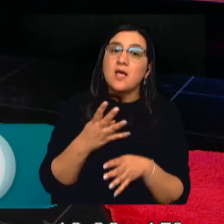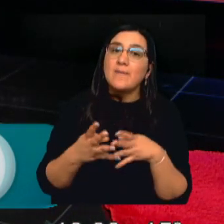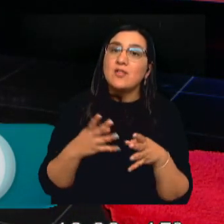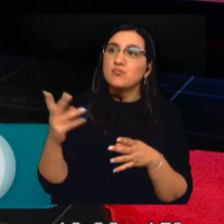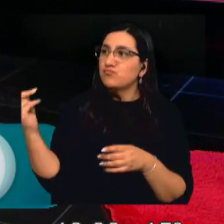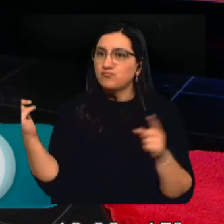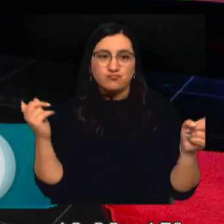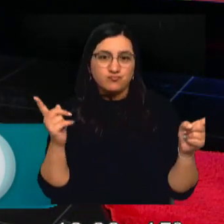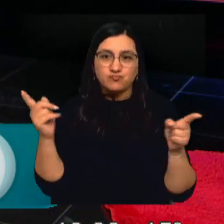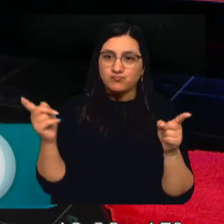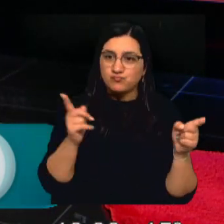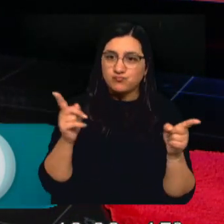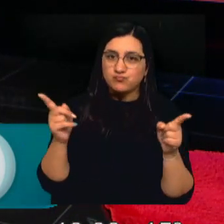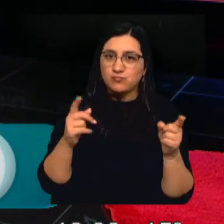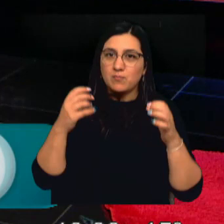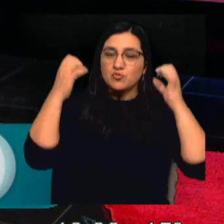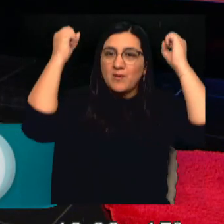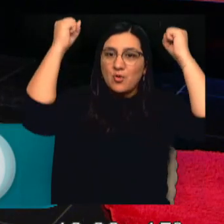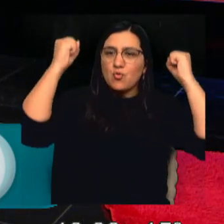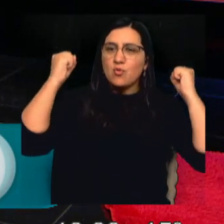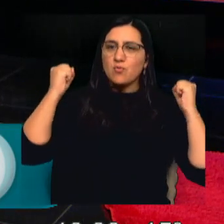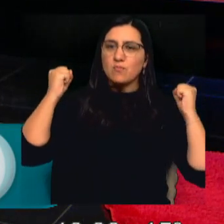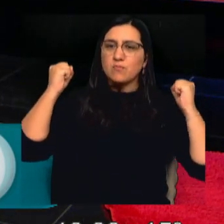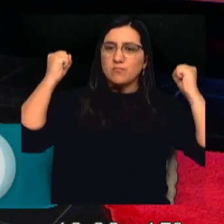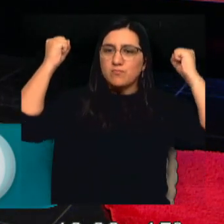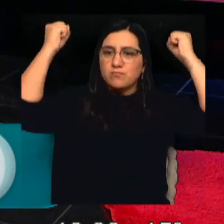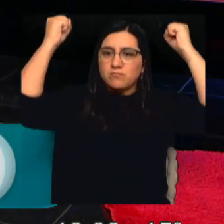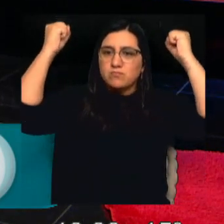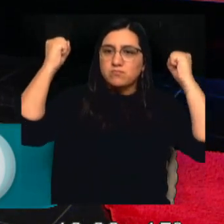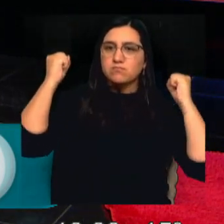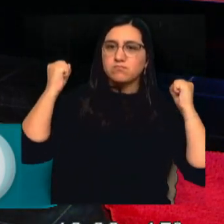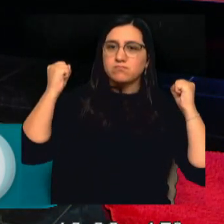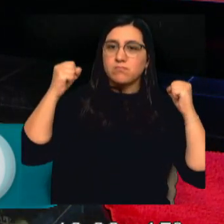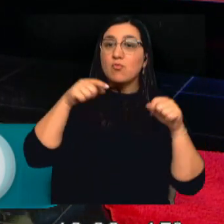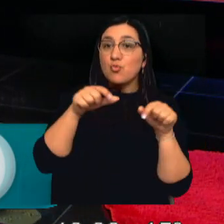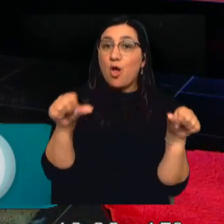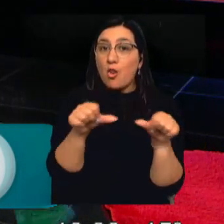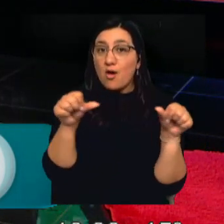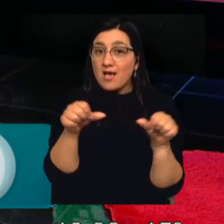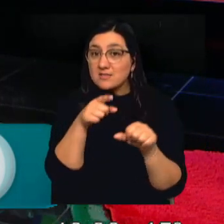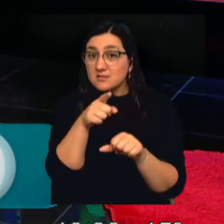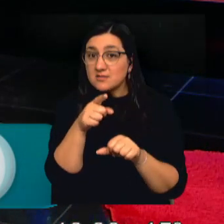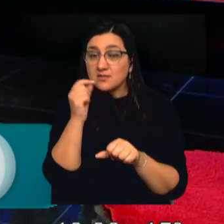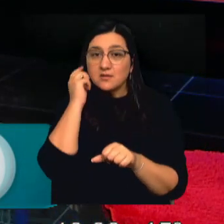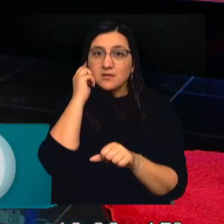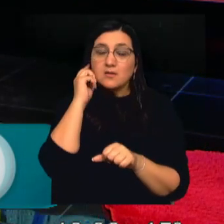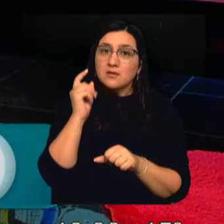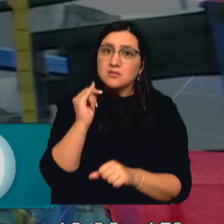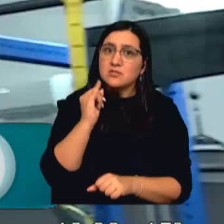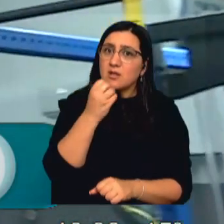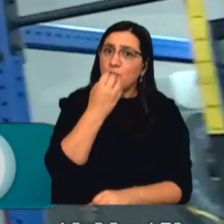dos lados. Como para colgarse unos aros, unas cuerdas. ¿Vos vas a hacer eso? Tan altas, sí, además. Está buenísimo.